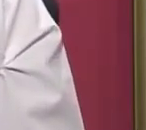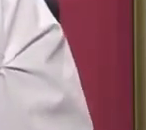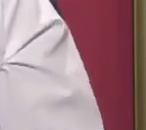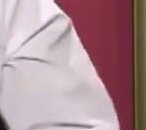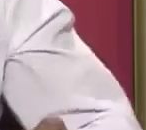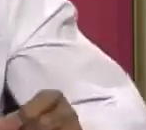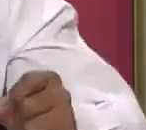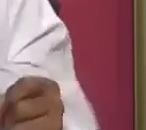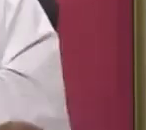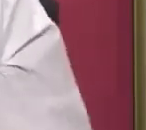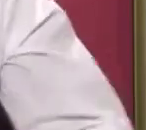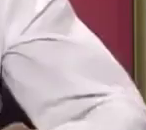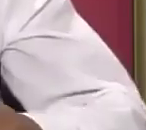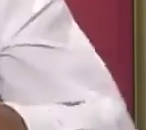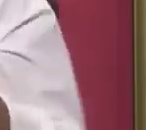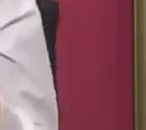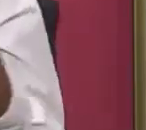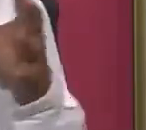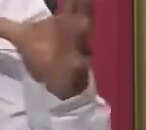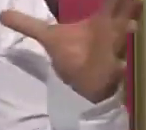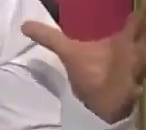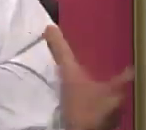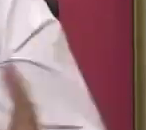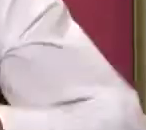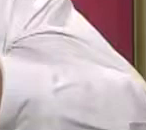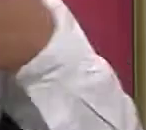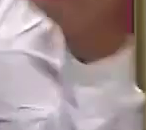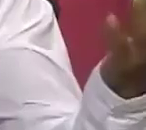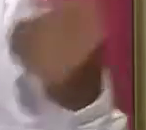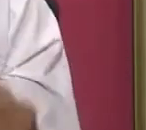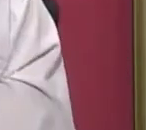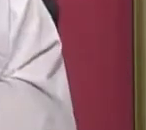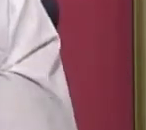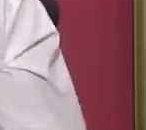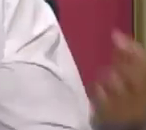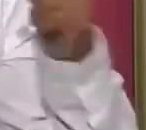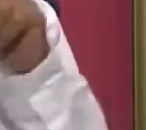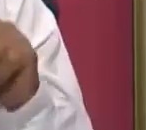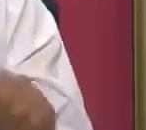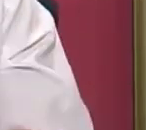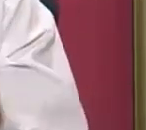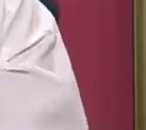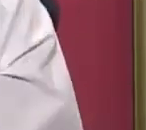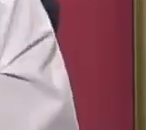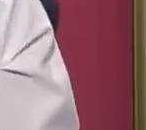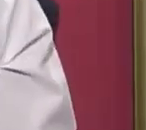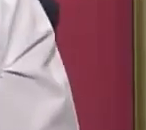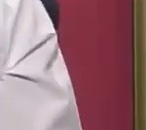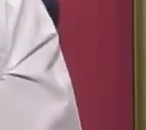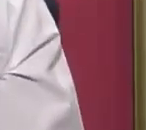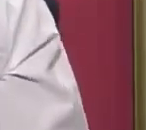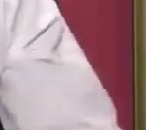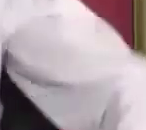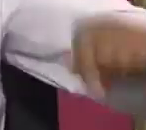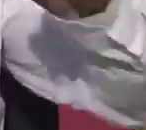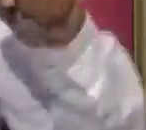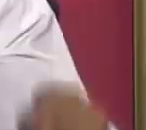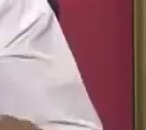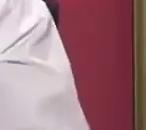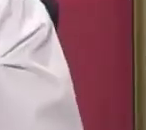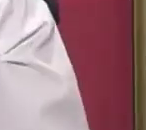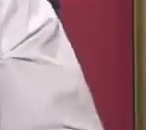creyente. No debemos estar en un momento cavilando entre dos pensamientos, ¿qué voy a hacer? No, hay una sola decisión que tomar y